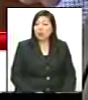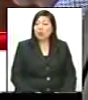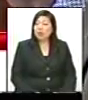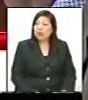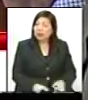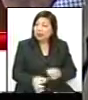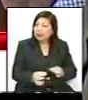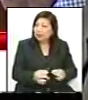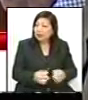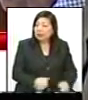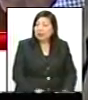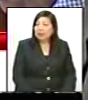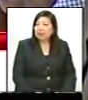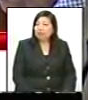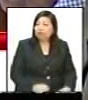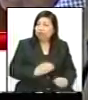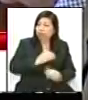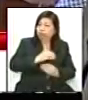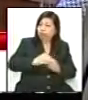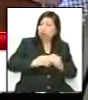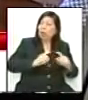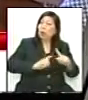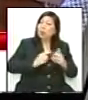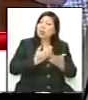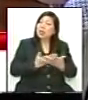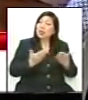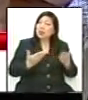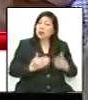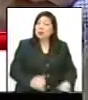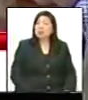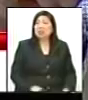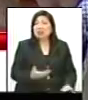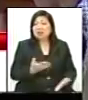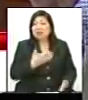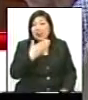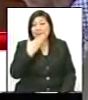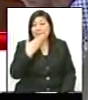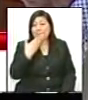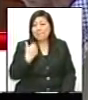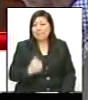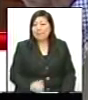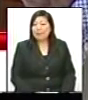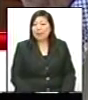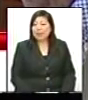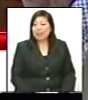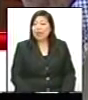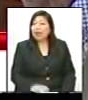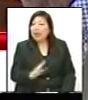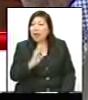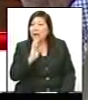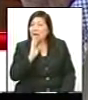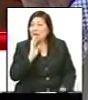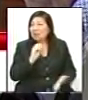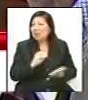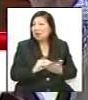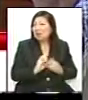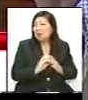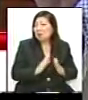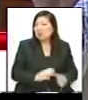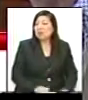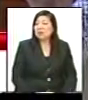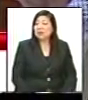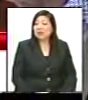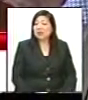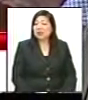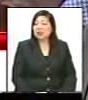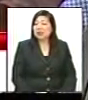los conceptos se han mezclado algunas cosas que debieran precisarse mejor. Hablan de transparencia, hablan